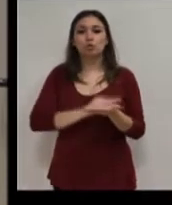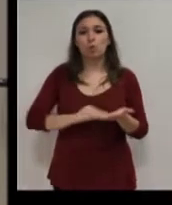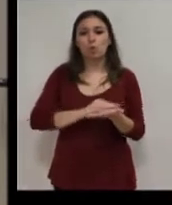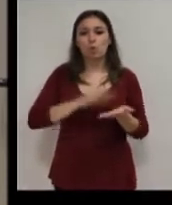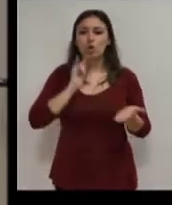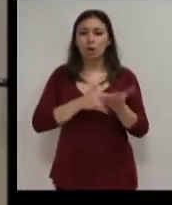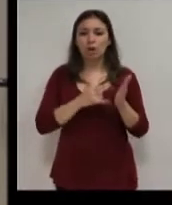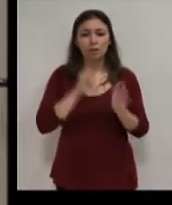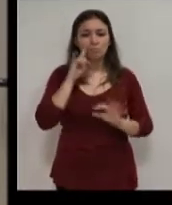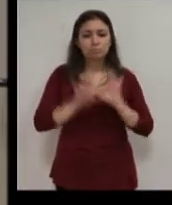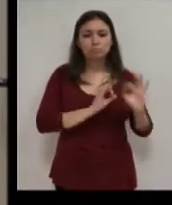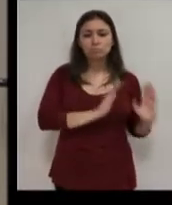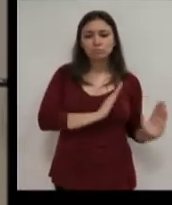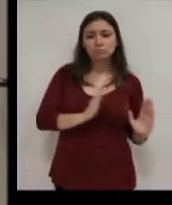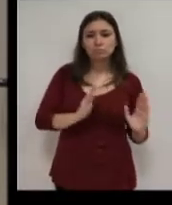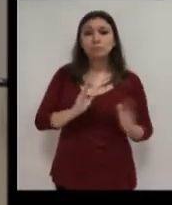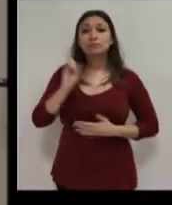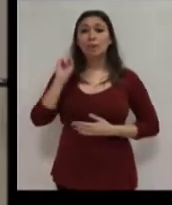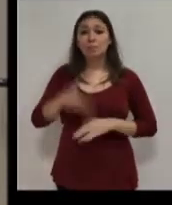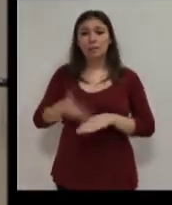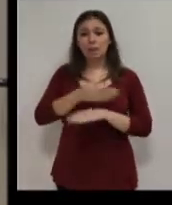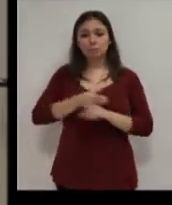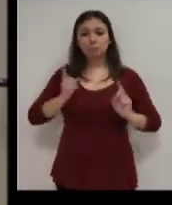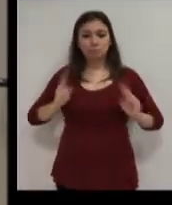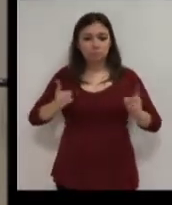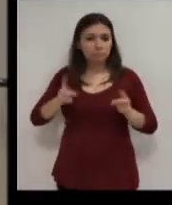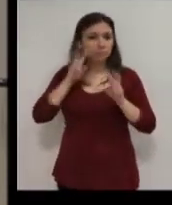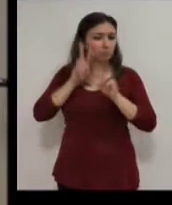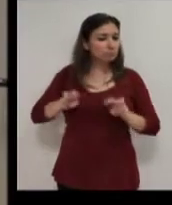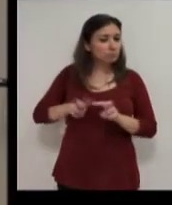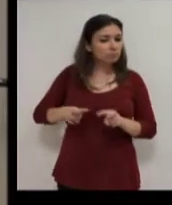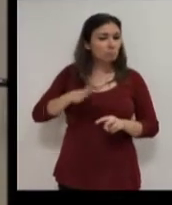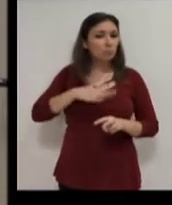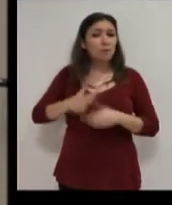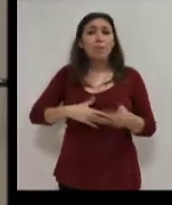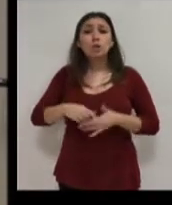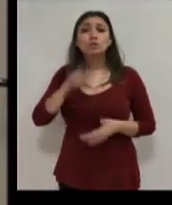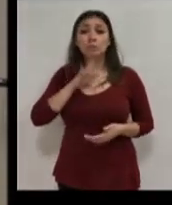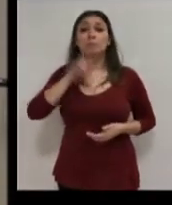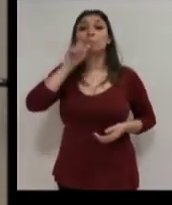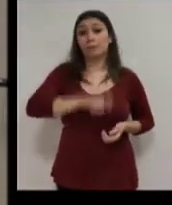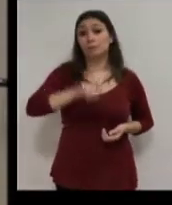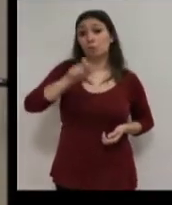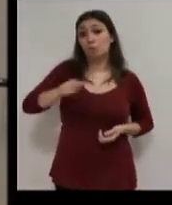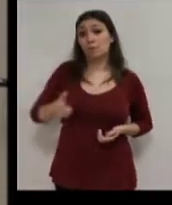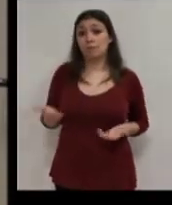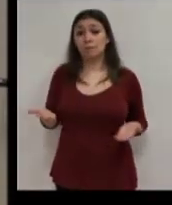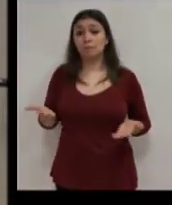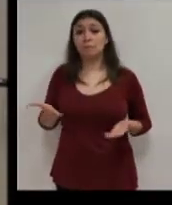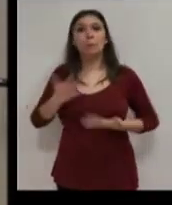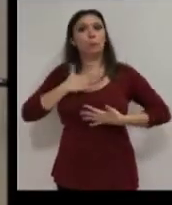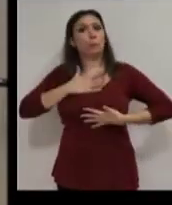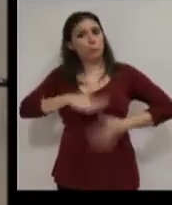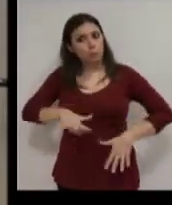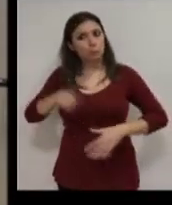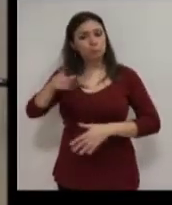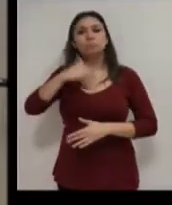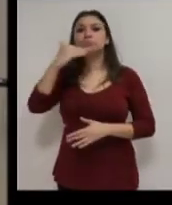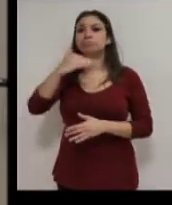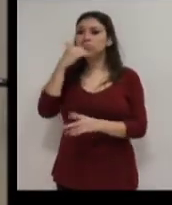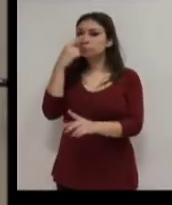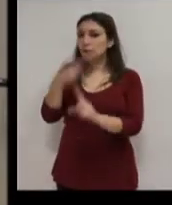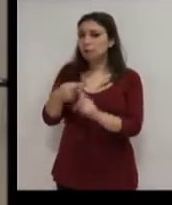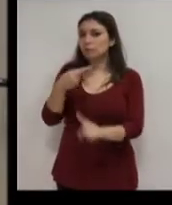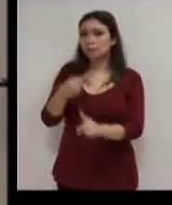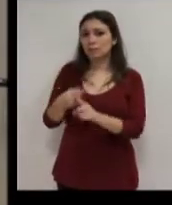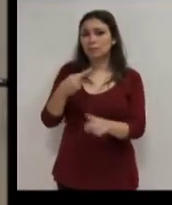digamos, de soluciones mecanizadas, al final las tienen que programar, prever, analizar, desarrollar personas, ¿no? Y creo que sigue